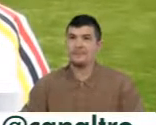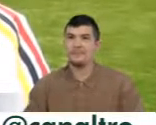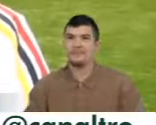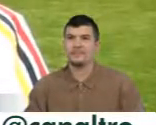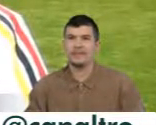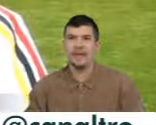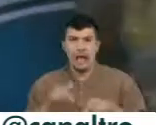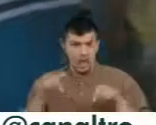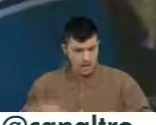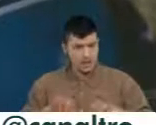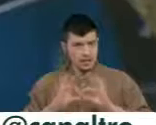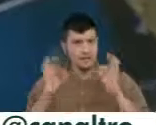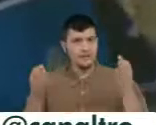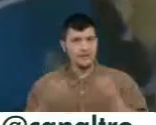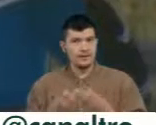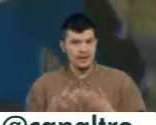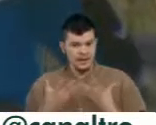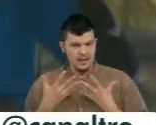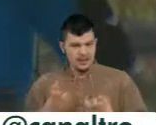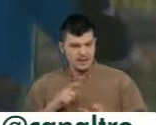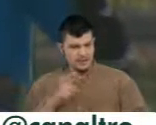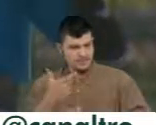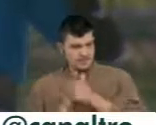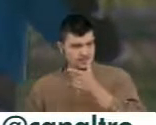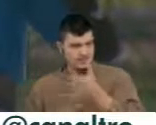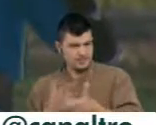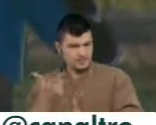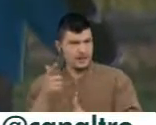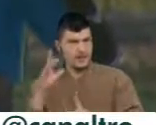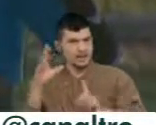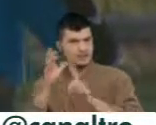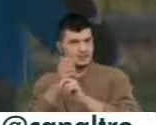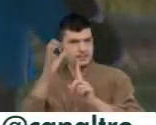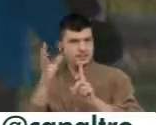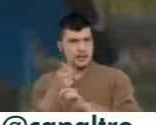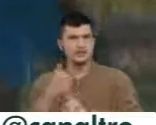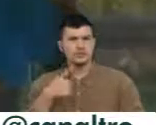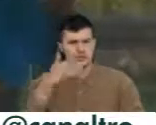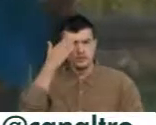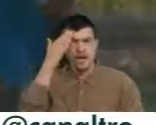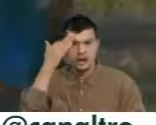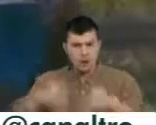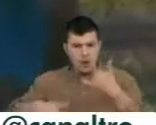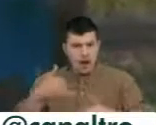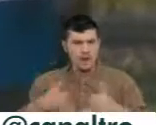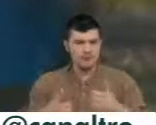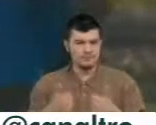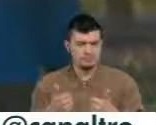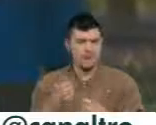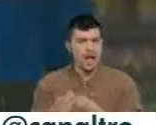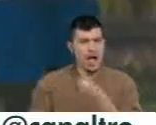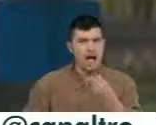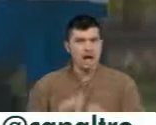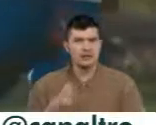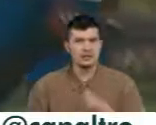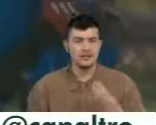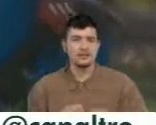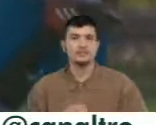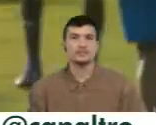que pretende lograr grandes cosas el que juegue yo sé que lo va a hacer muy bien y el que esté esperando la oportunidad